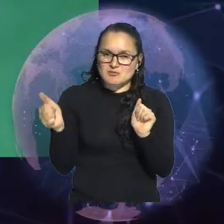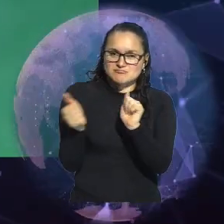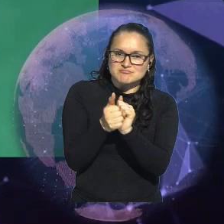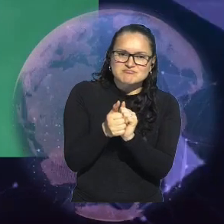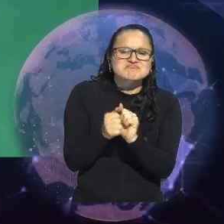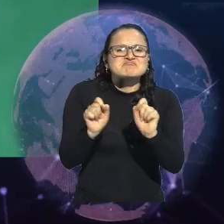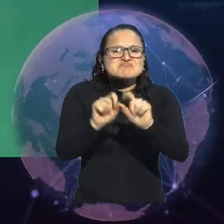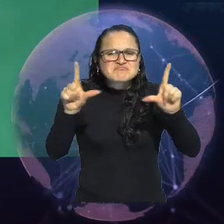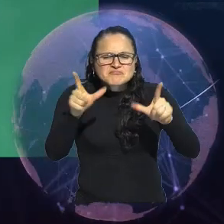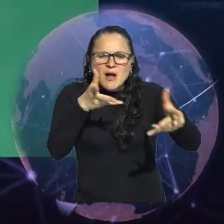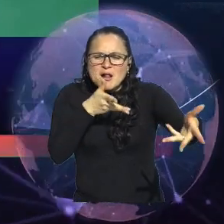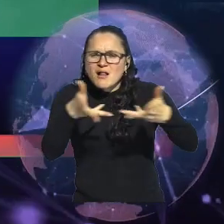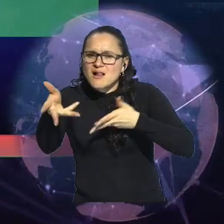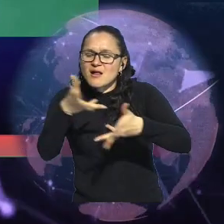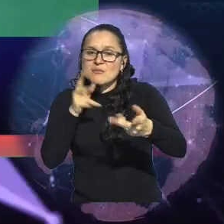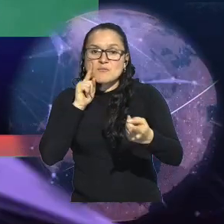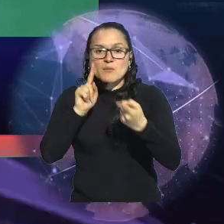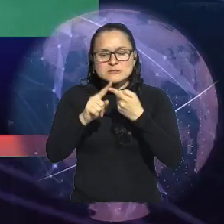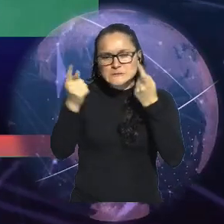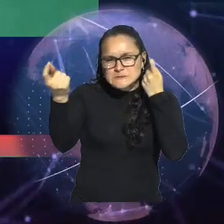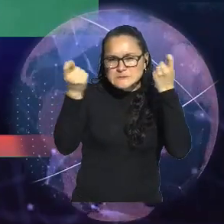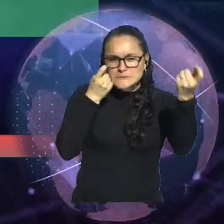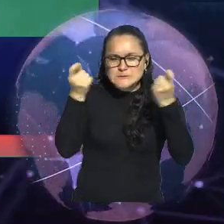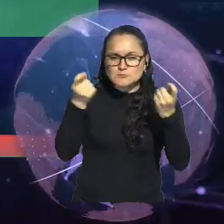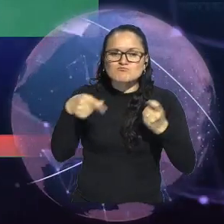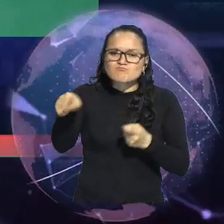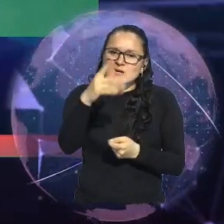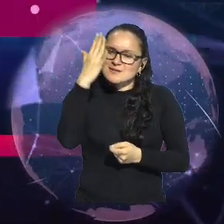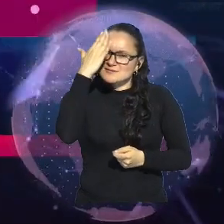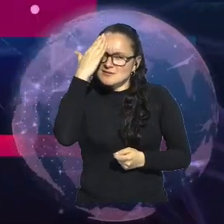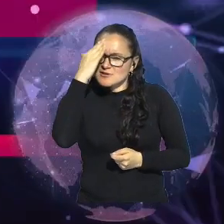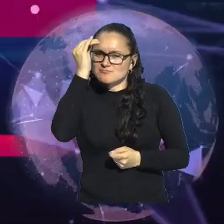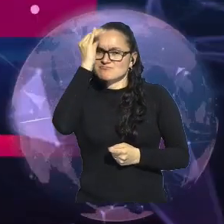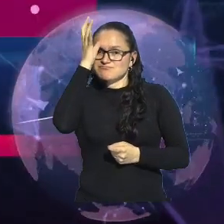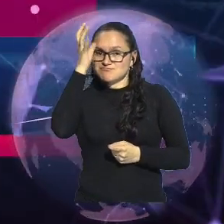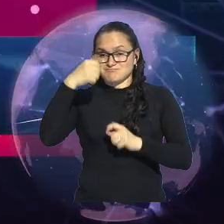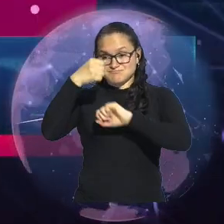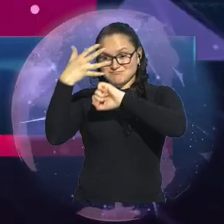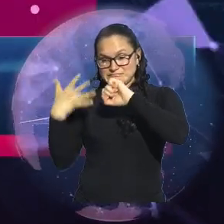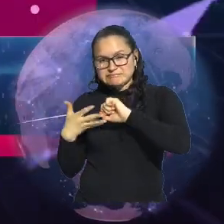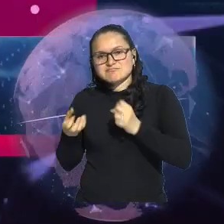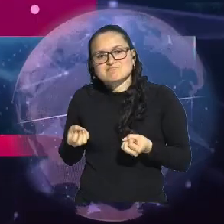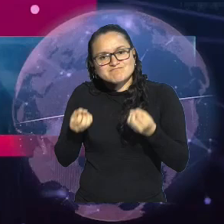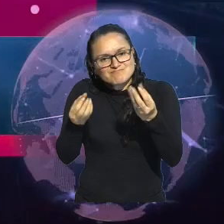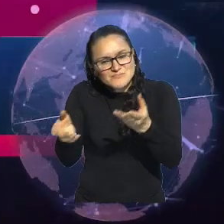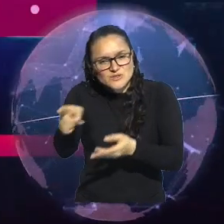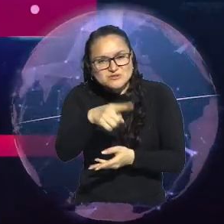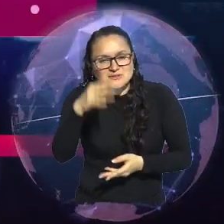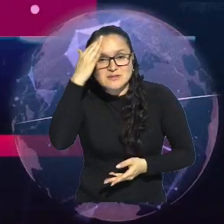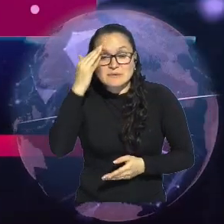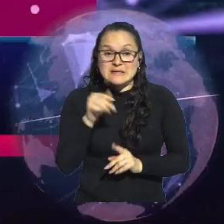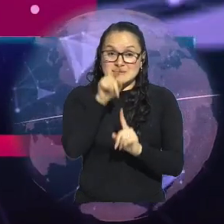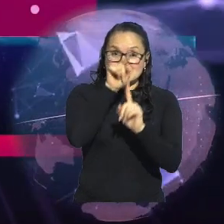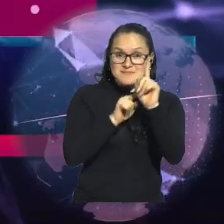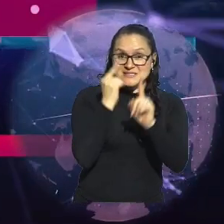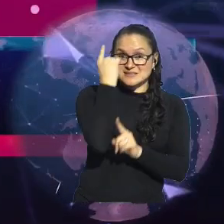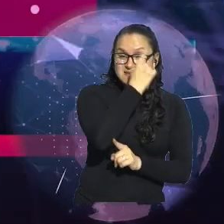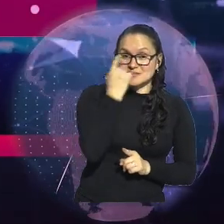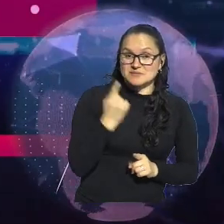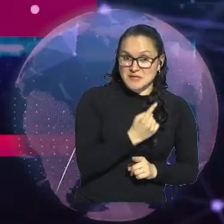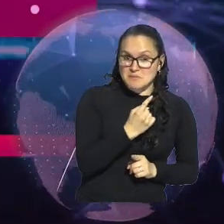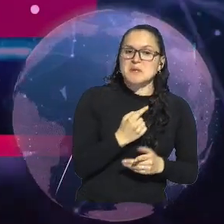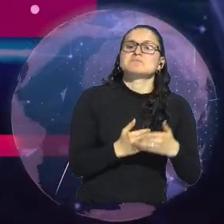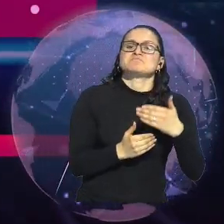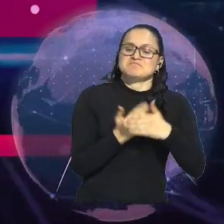parte de la estrategia de gestión del conocimiento de la entidad en el mes de septiembre la crc inició el ciclo de